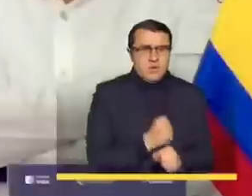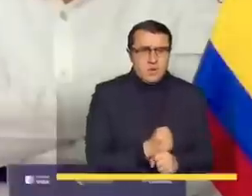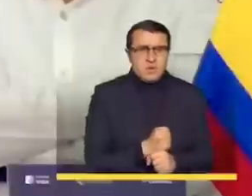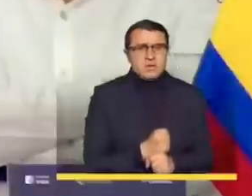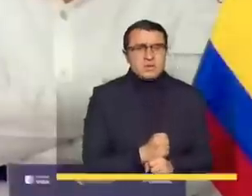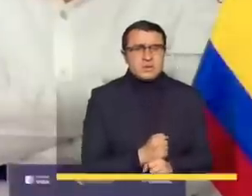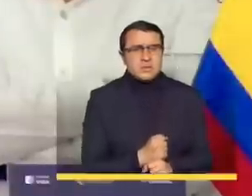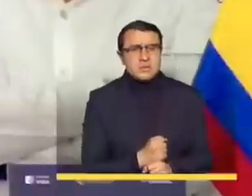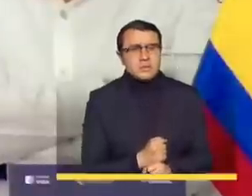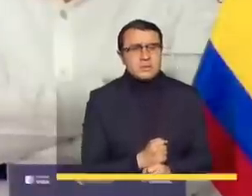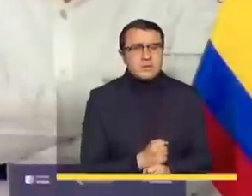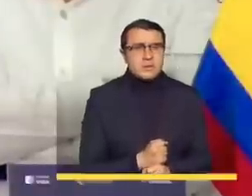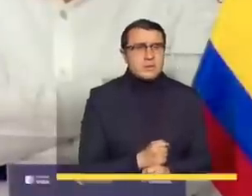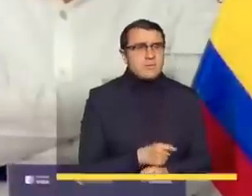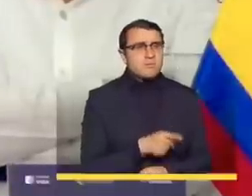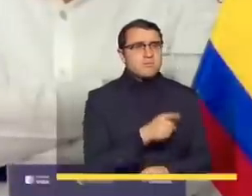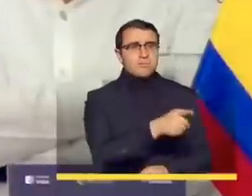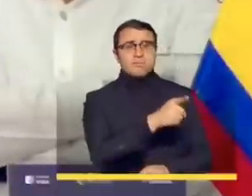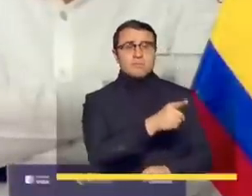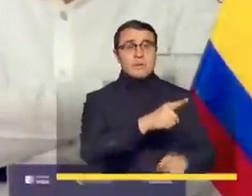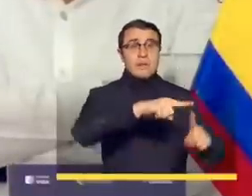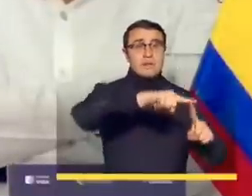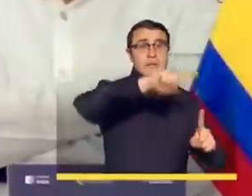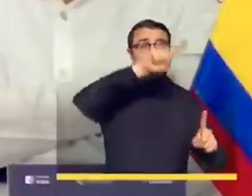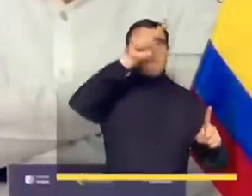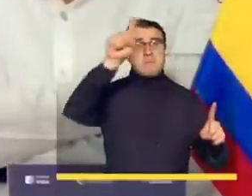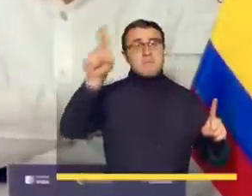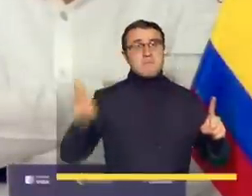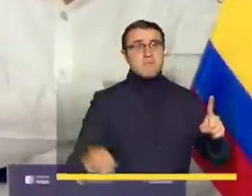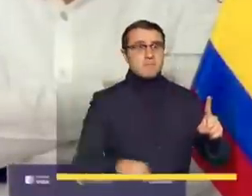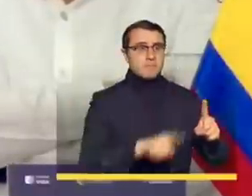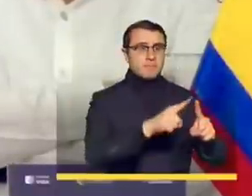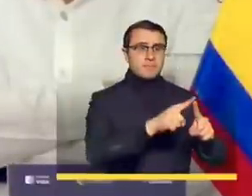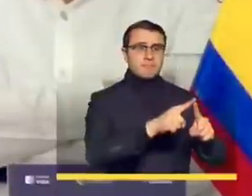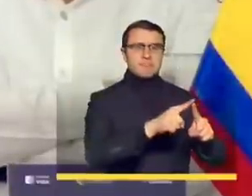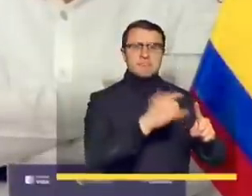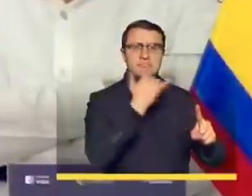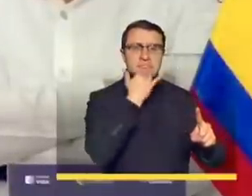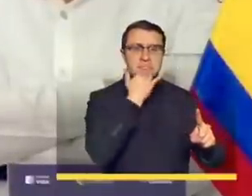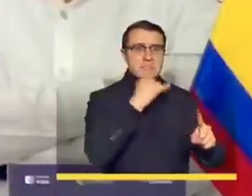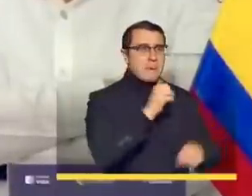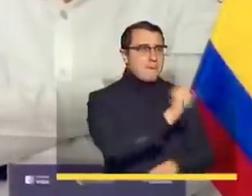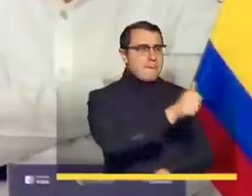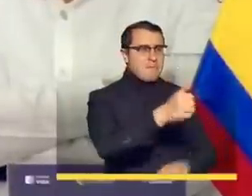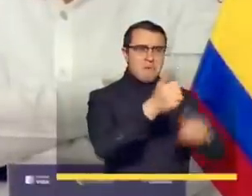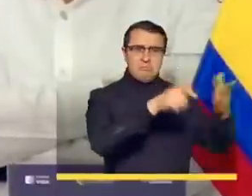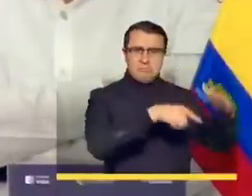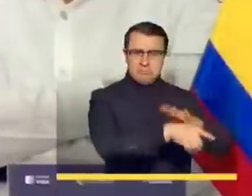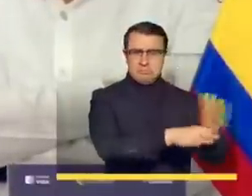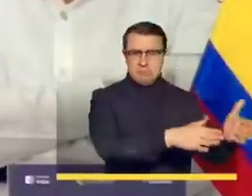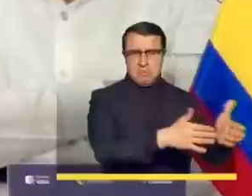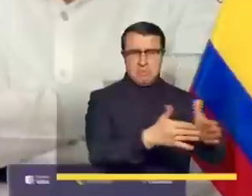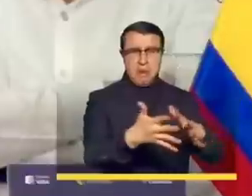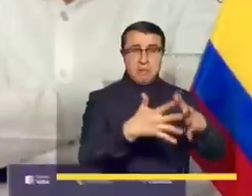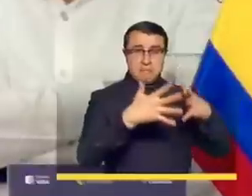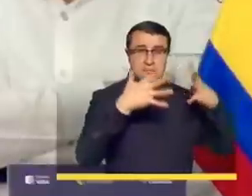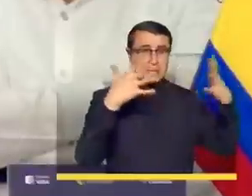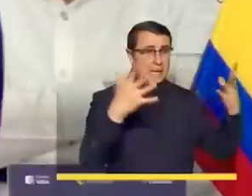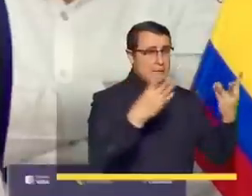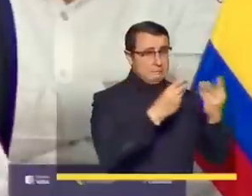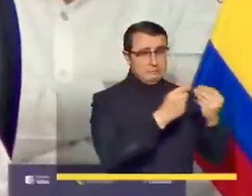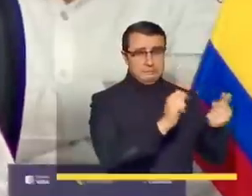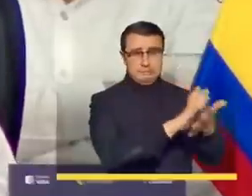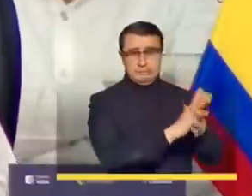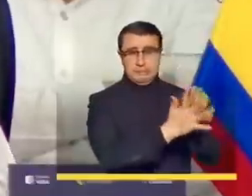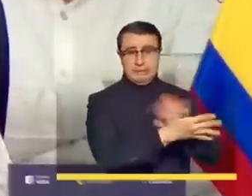Latinoamérica, el final del ciclo, la autodestrucción. Eso no es una